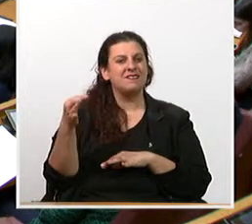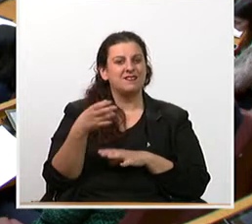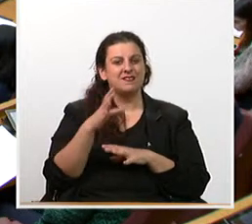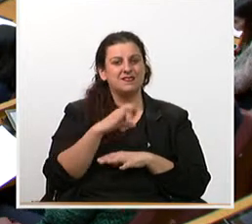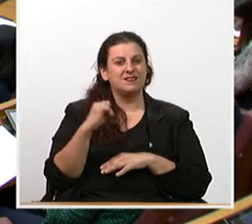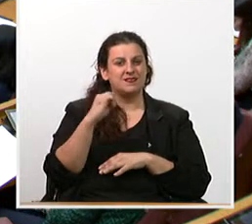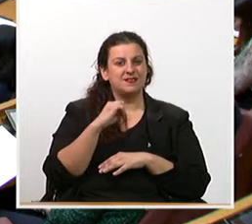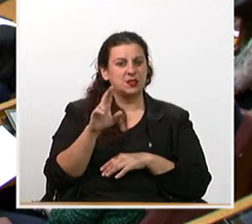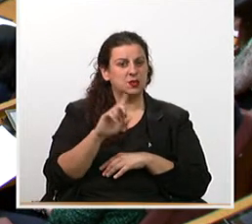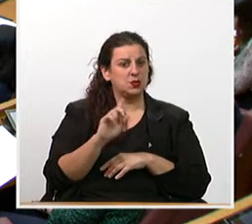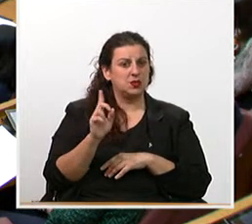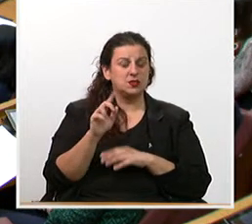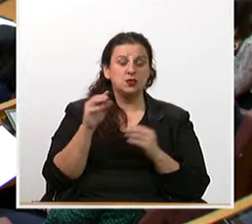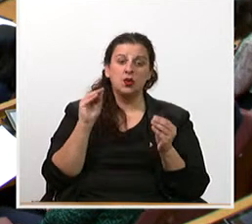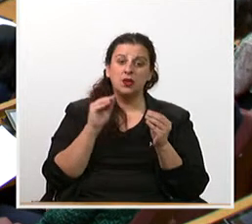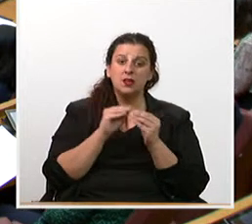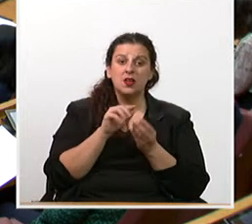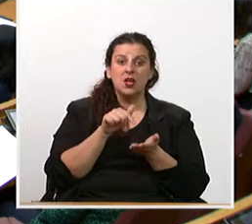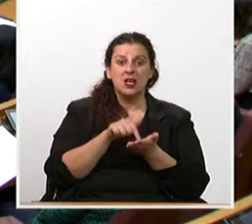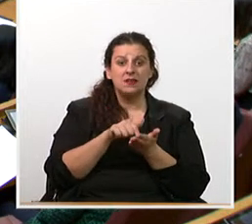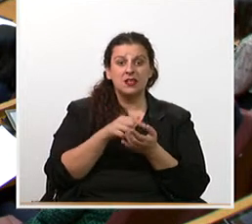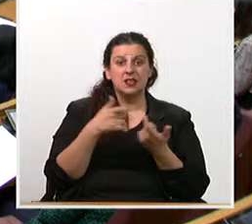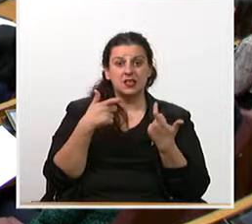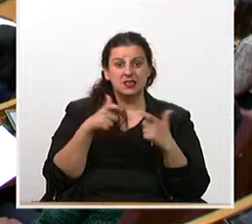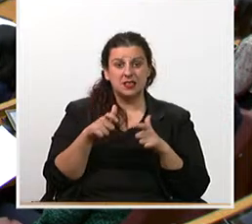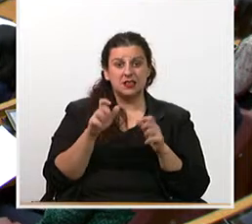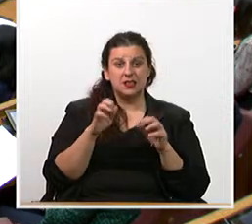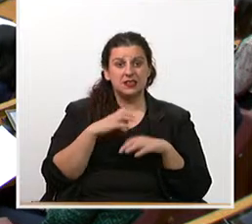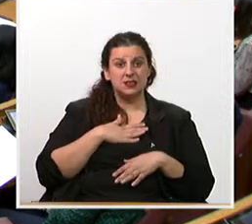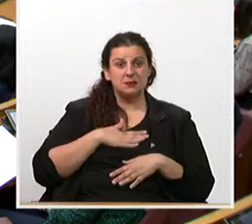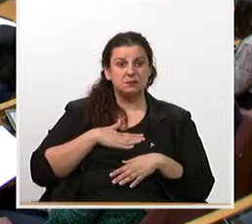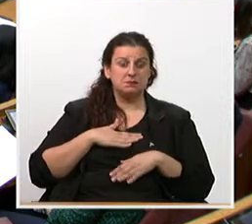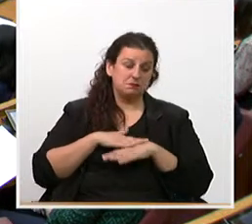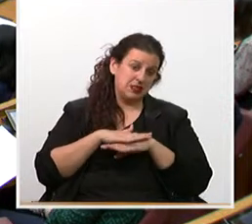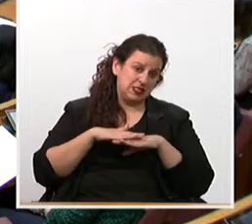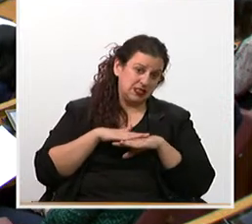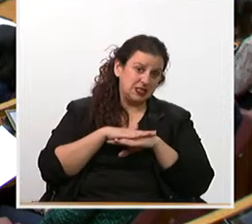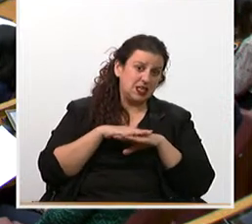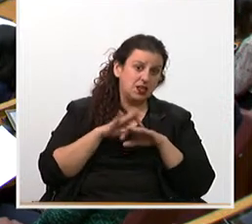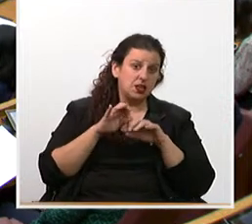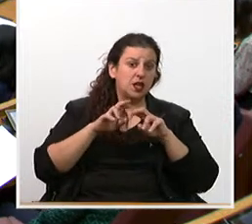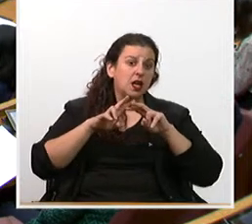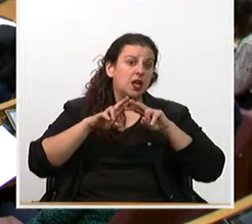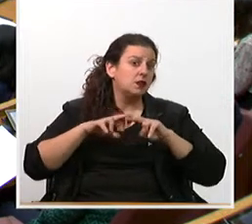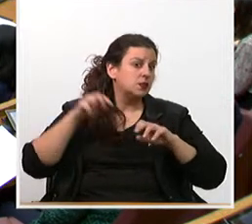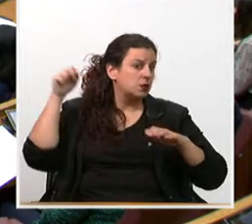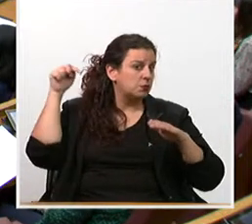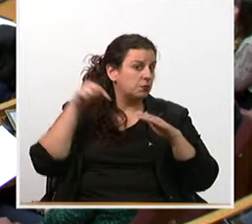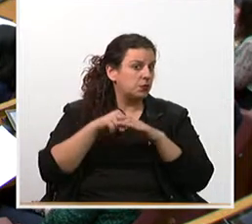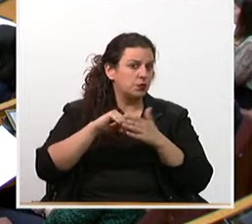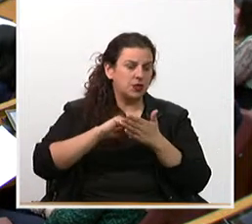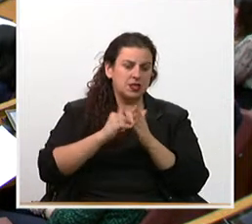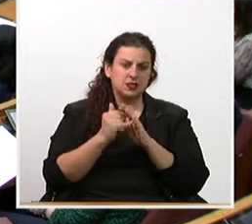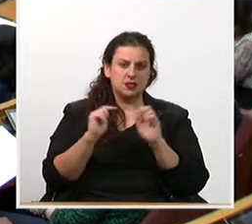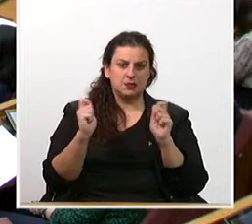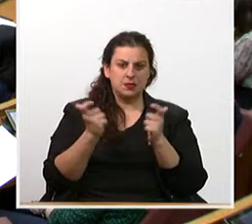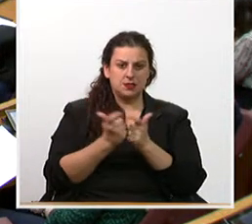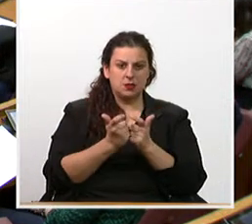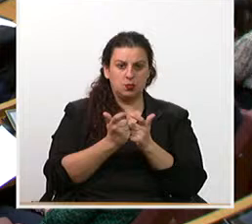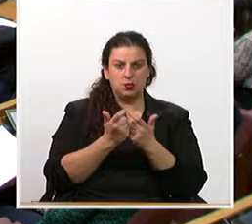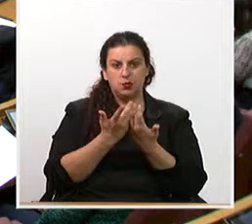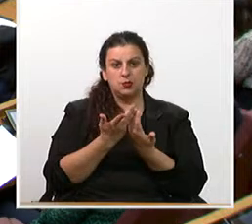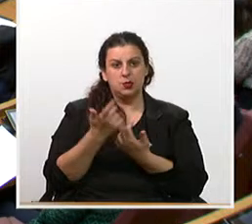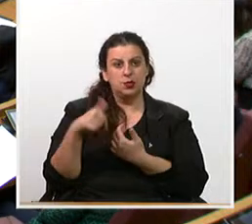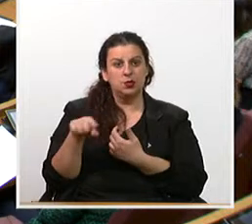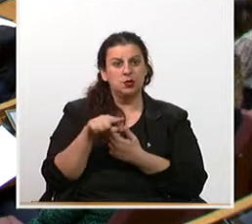la reivindicaciones del sector para que el Ministerio y en esa hagan una revisión profunda del sistema de seguros por nuestra parte